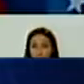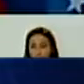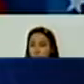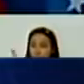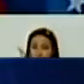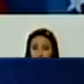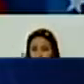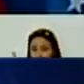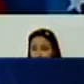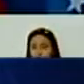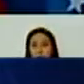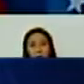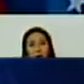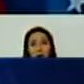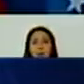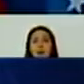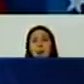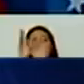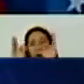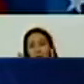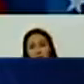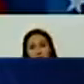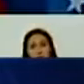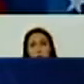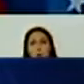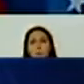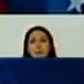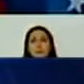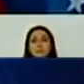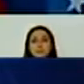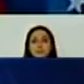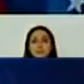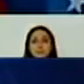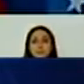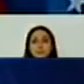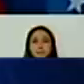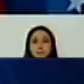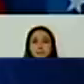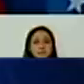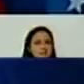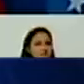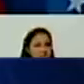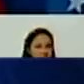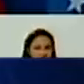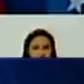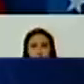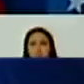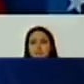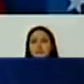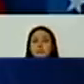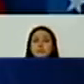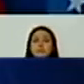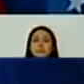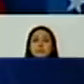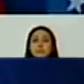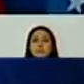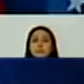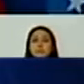la modalidad, en la forma de efecto suspensivo. Eso implica que,